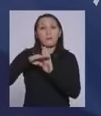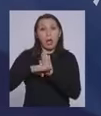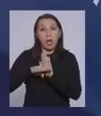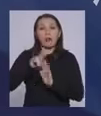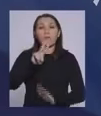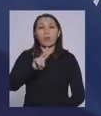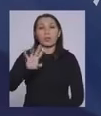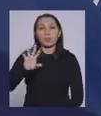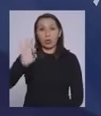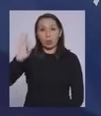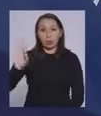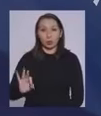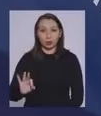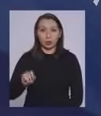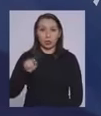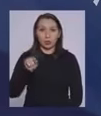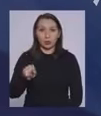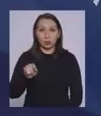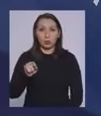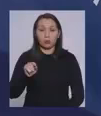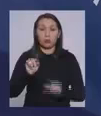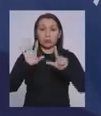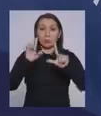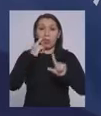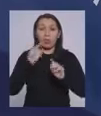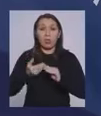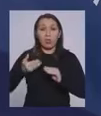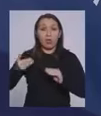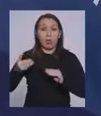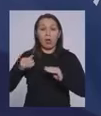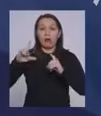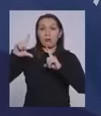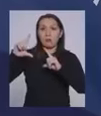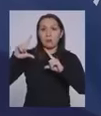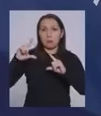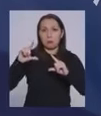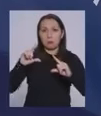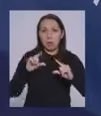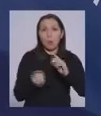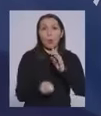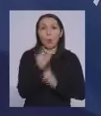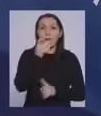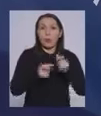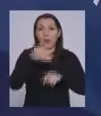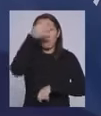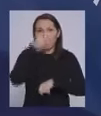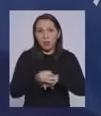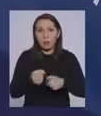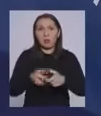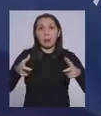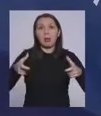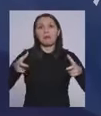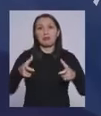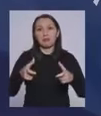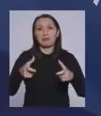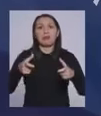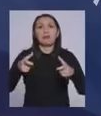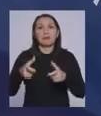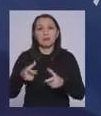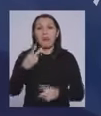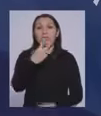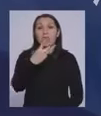un 25% en los últimos 7 días el número de casos nuevos confirmados. Y ha disminuido